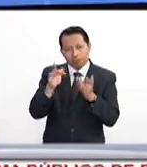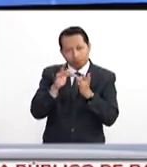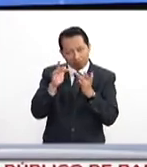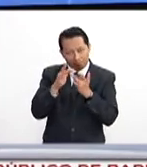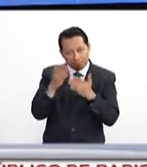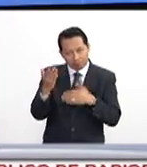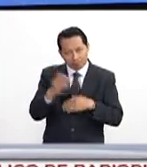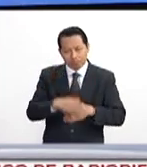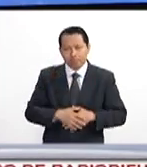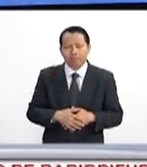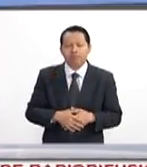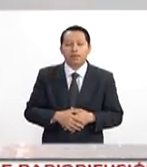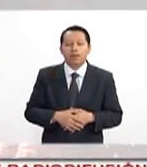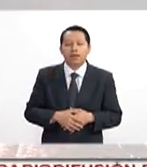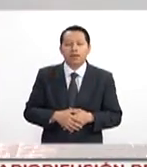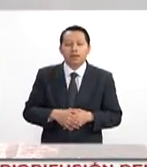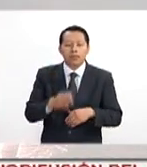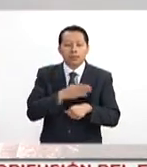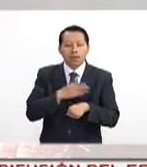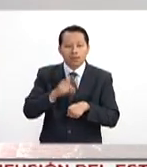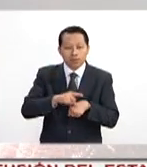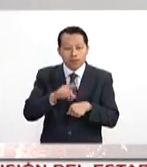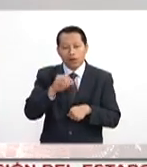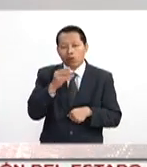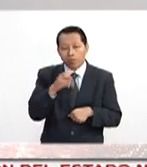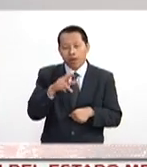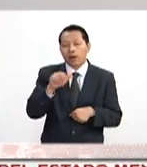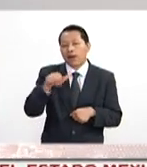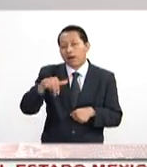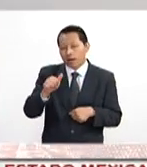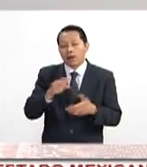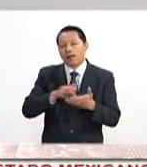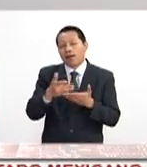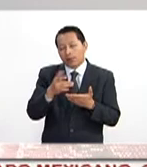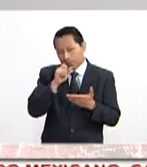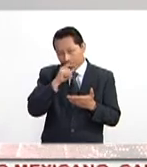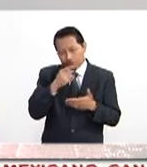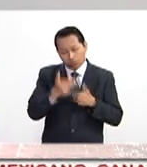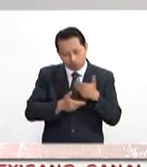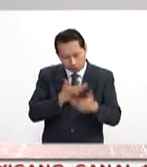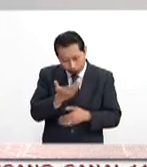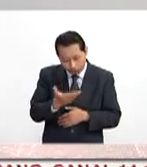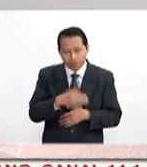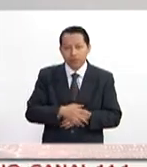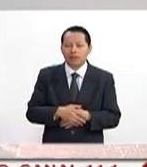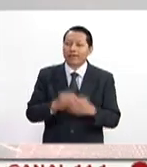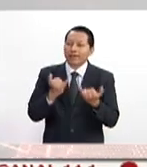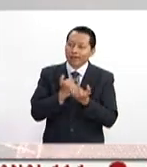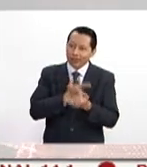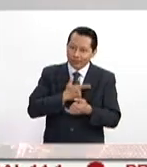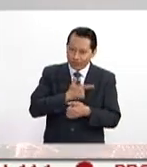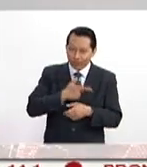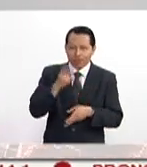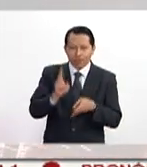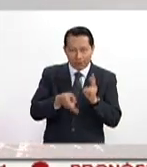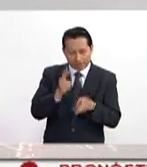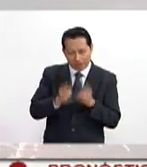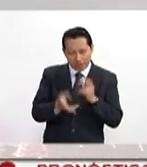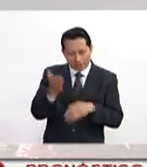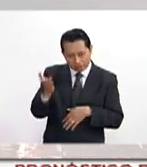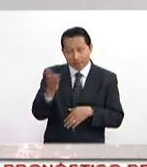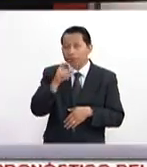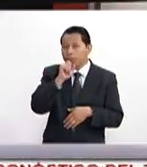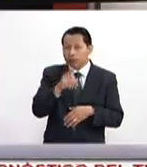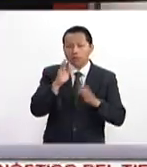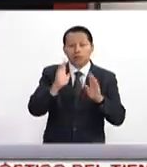Día. Buenos días, Omar. Buenos días, Ana. Gracias a ustedes, a sus órdenes. Al contrario, es un placer volver a platicar con usted. Pues